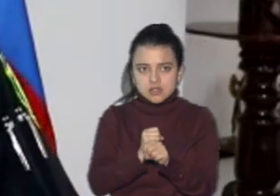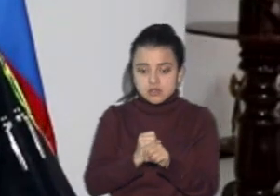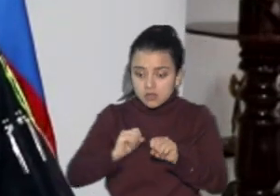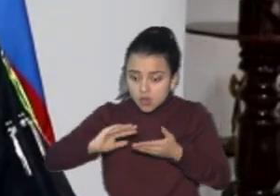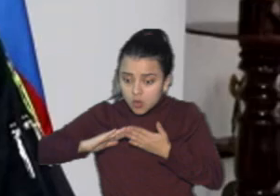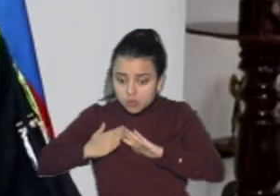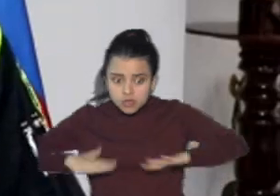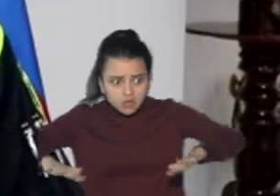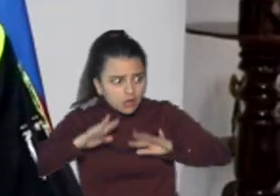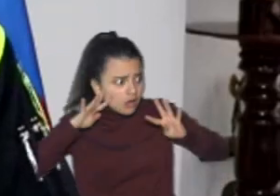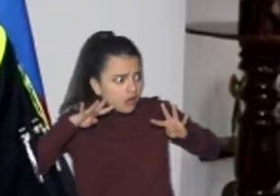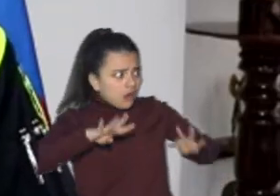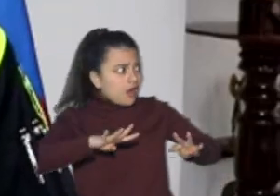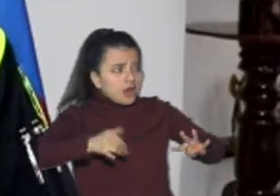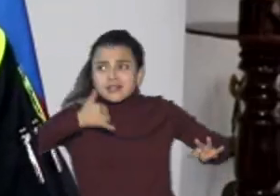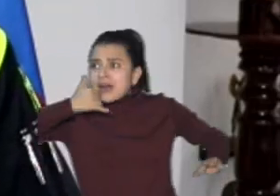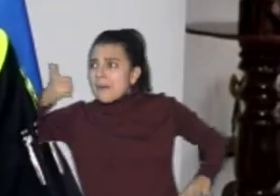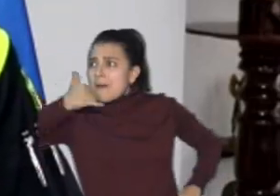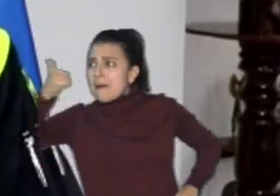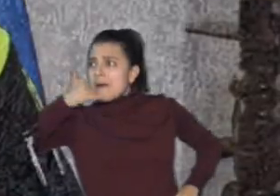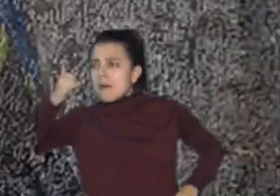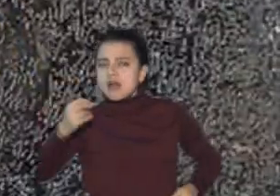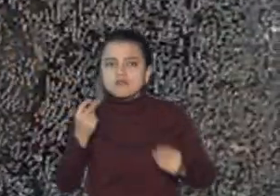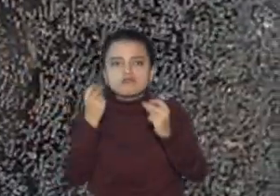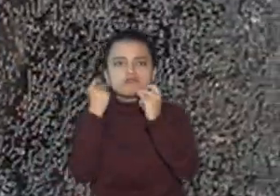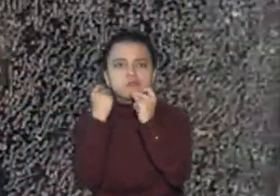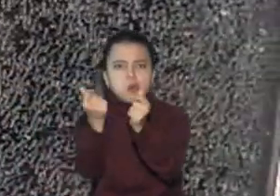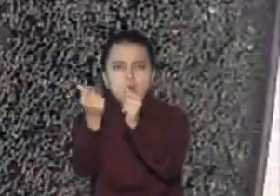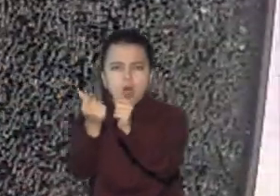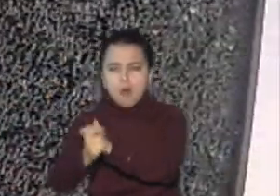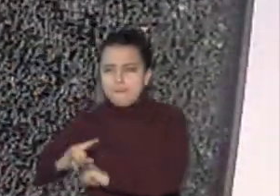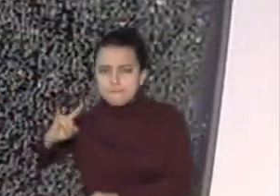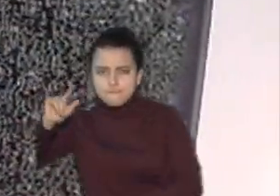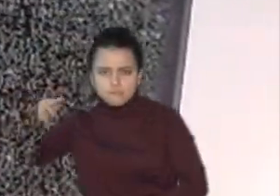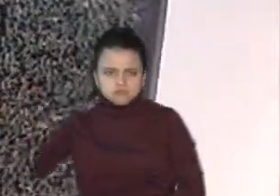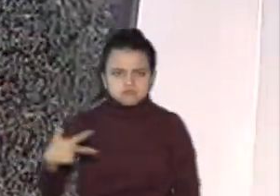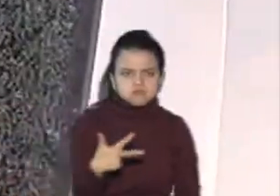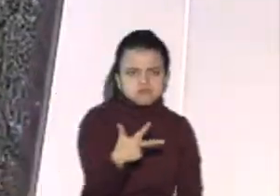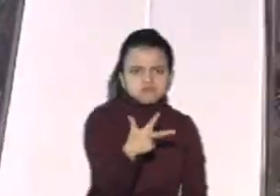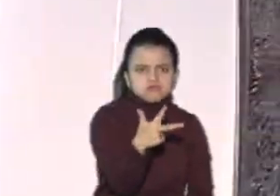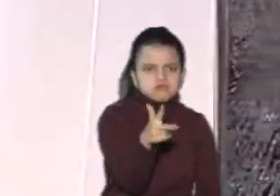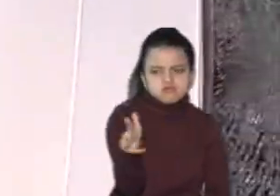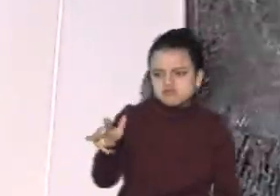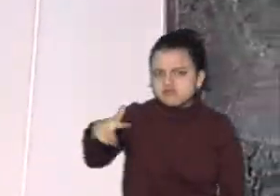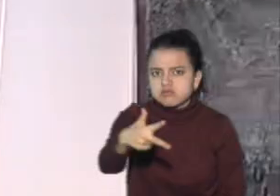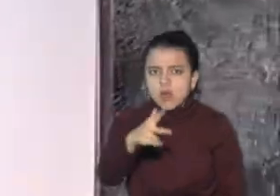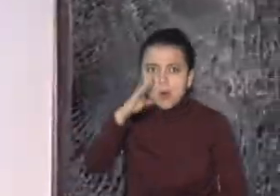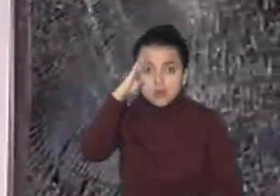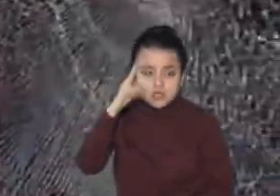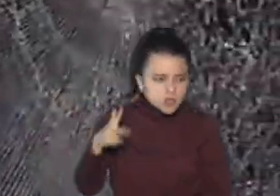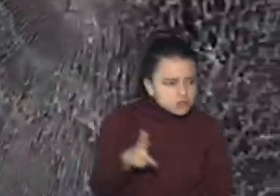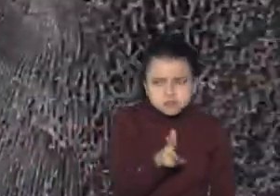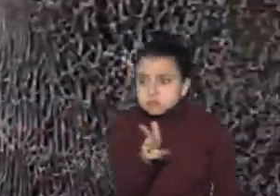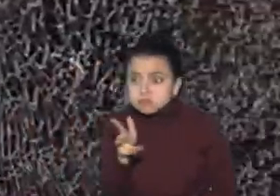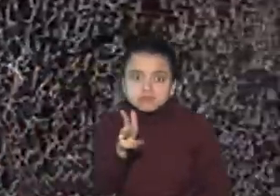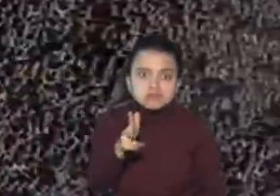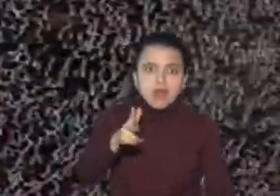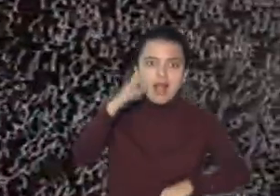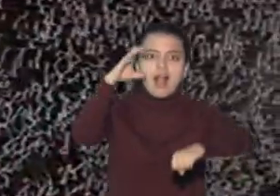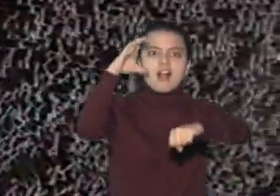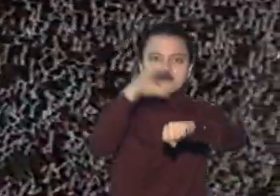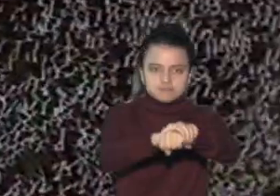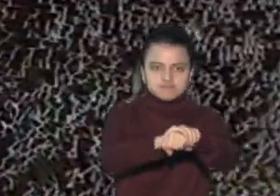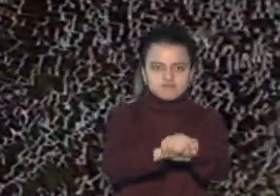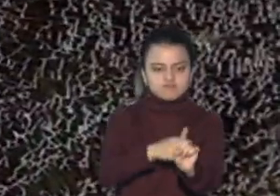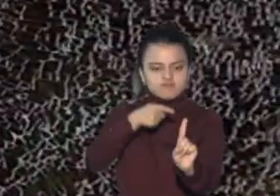información de la ciudadanía y la reacción de nuestro modelo nacional de vigilancia por cuadrantes, se da con la captura en flagrancia del sujeto a quien se le haya en su poder un